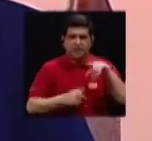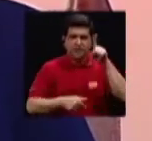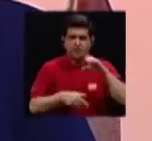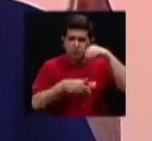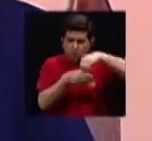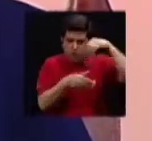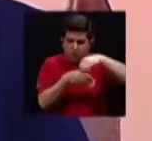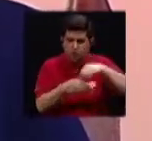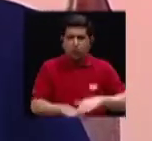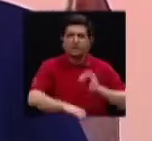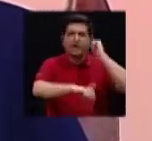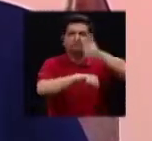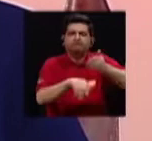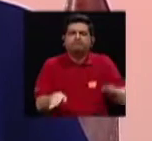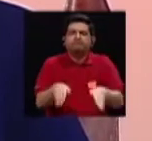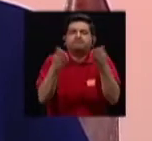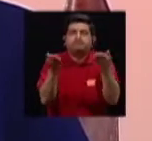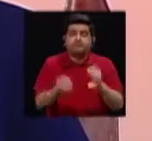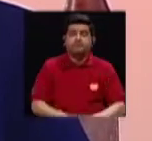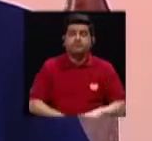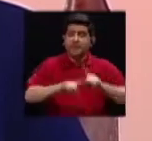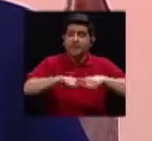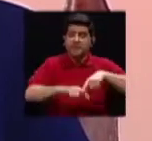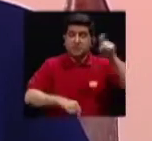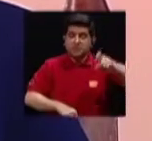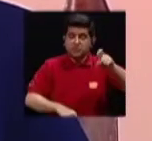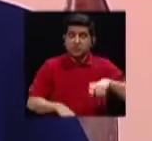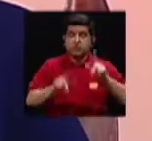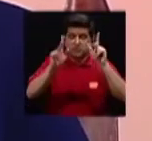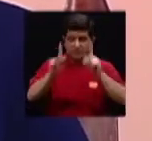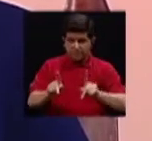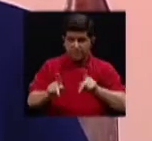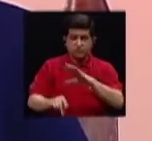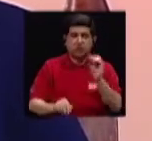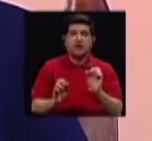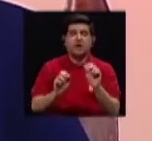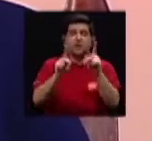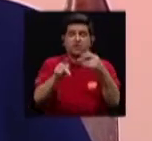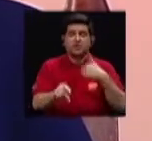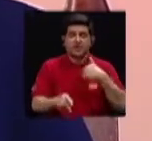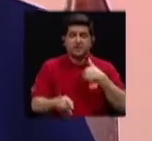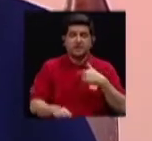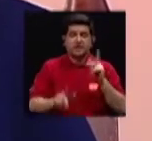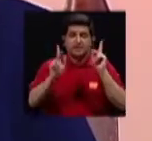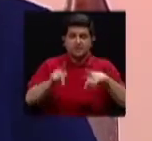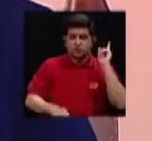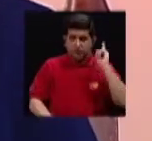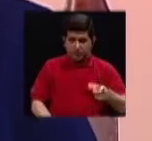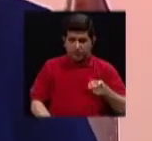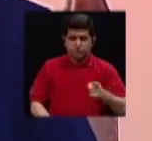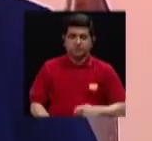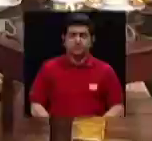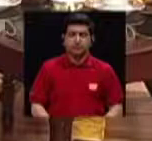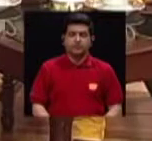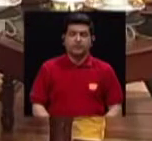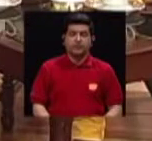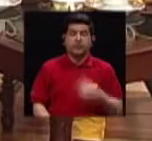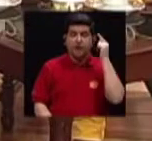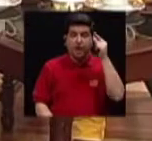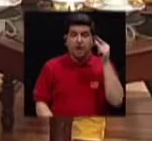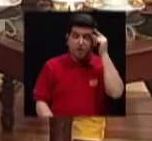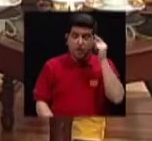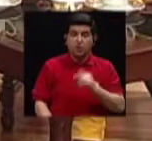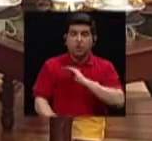se fija? Según las necesidades del beneficiario y las posibilidades del obligado. Y esto, desde luego, que le da un